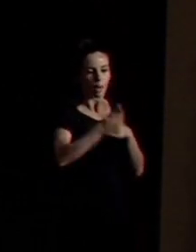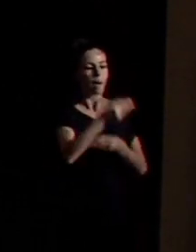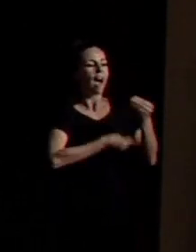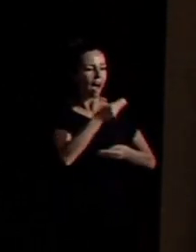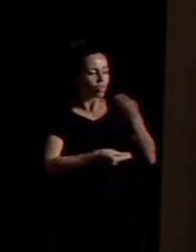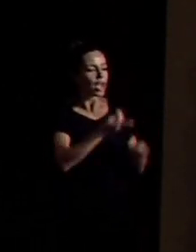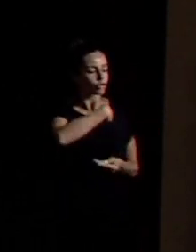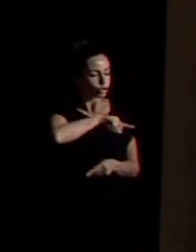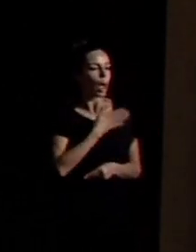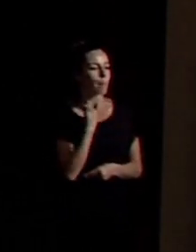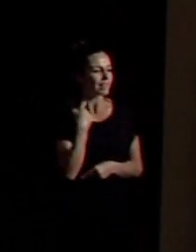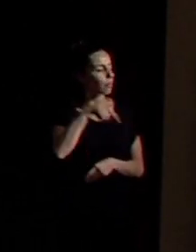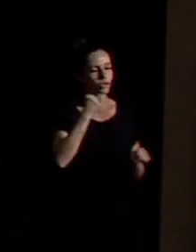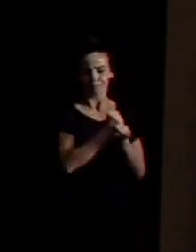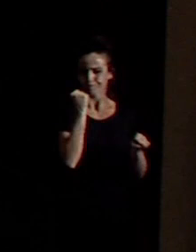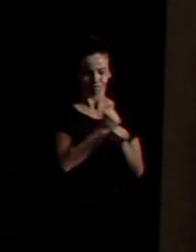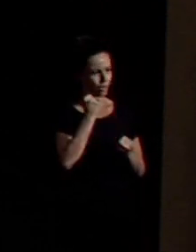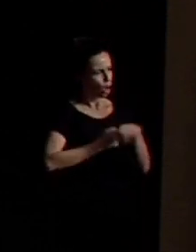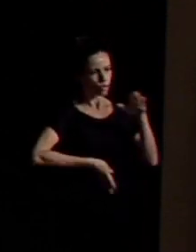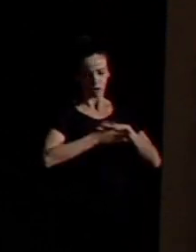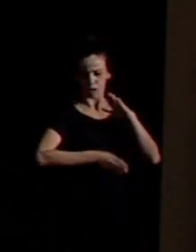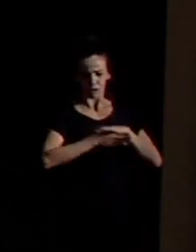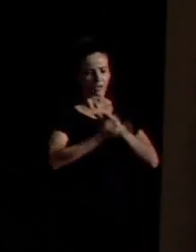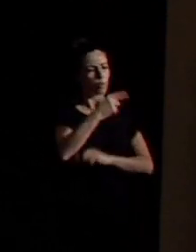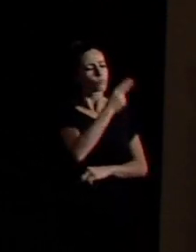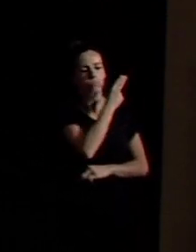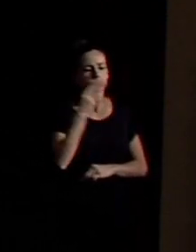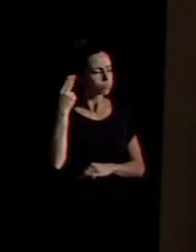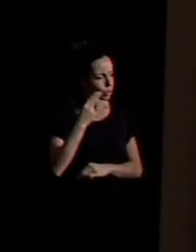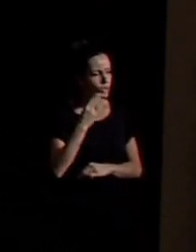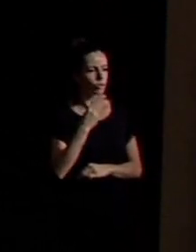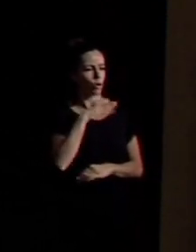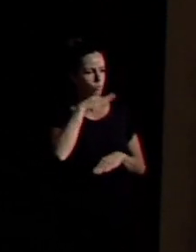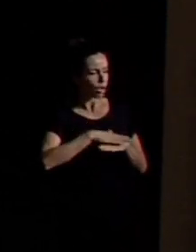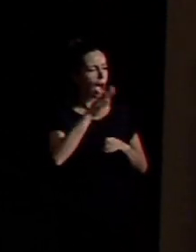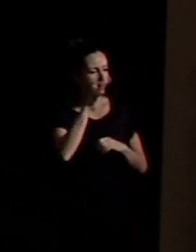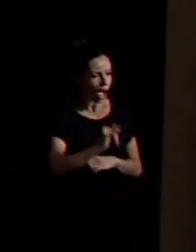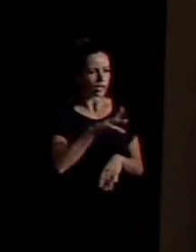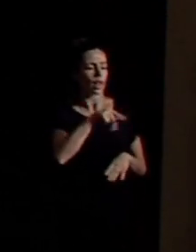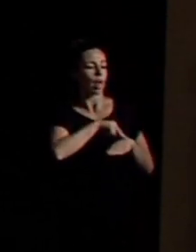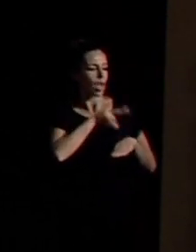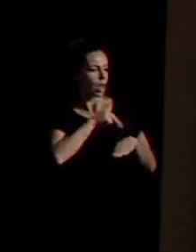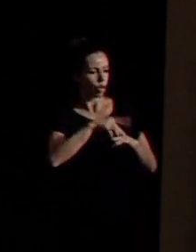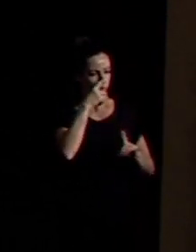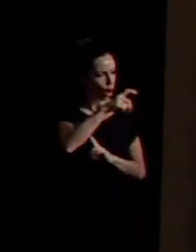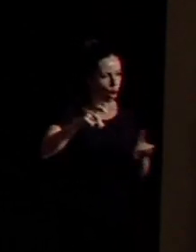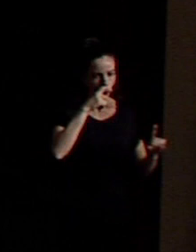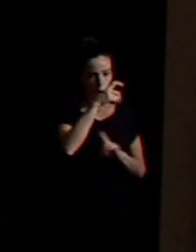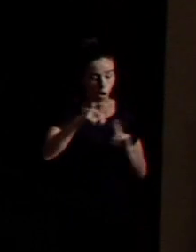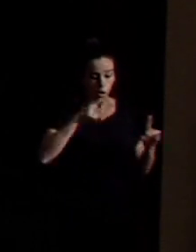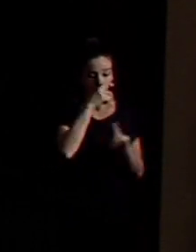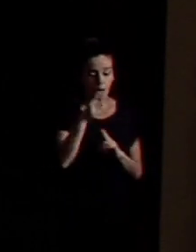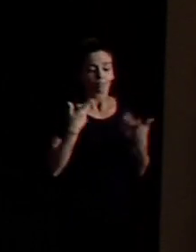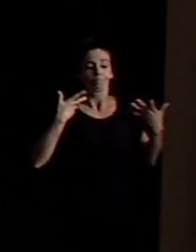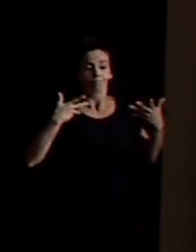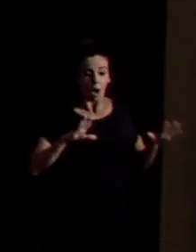este es un trabajo constante, comprometido por parte de la delegación a lo largo de todos los años y, aunque